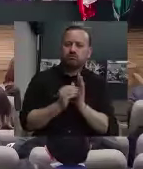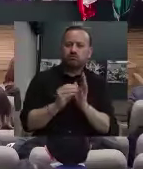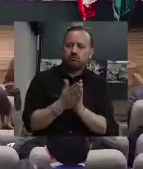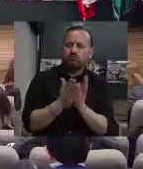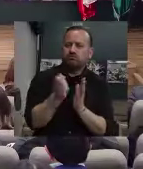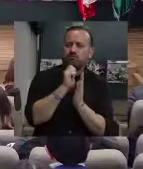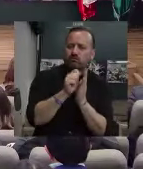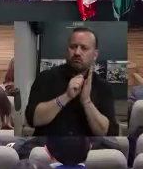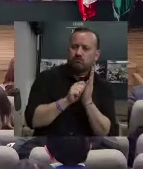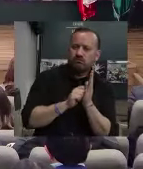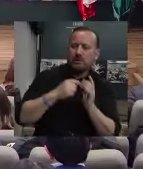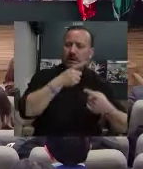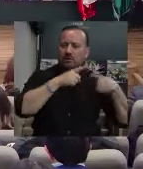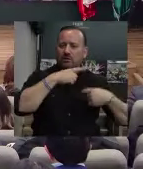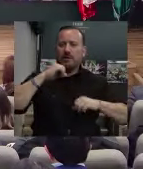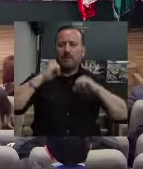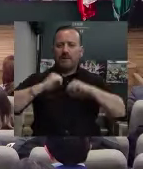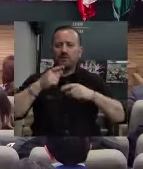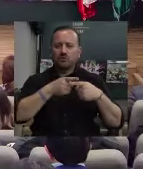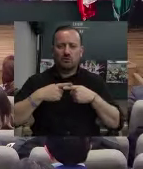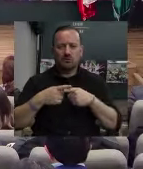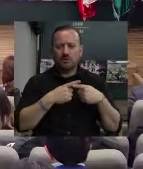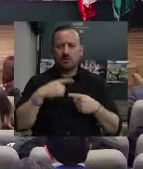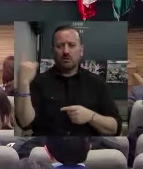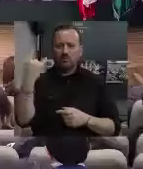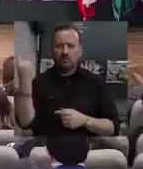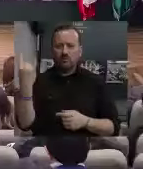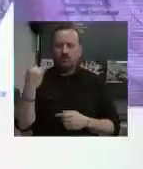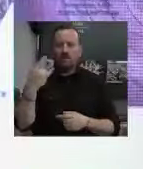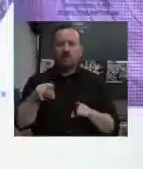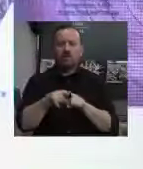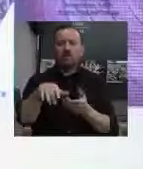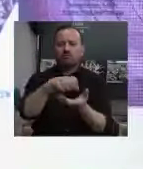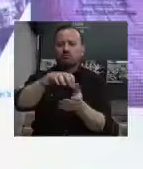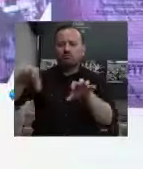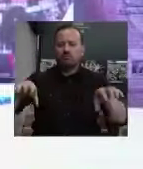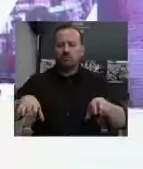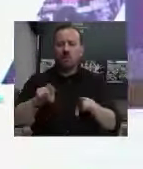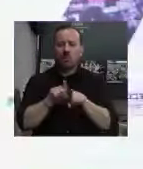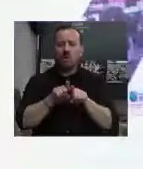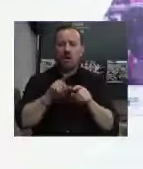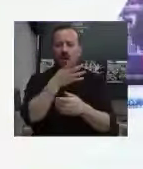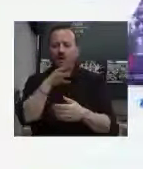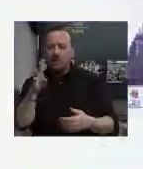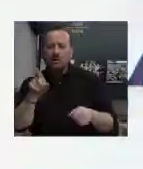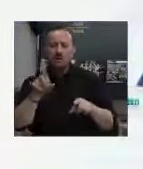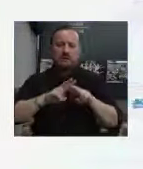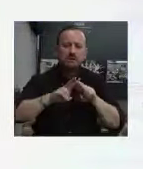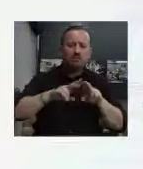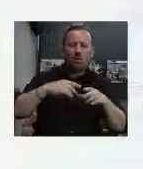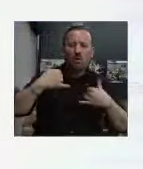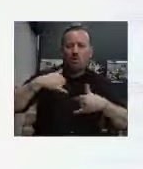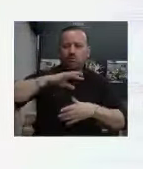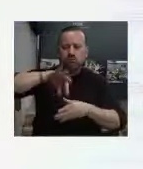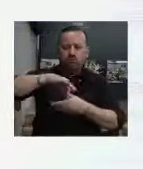historia de las empresas sociales en la universidad hay facultades de literatura hicimos concurso el que